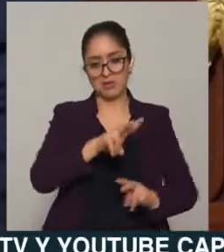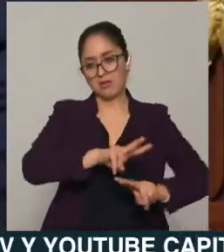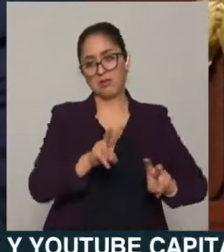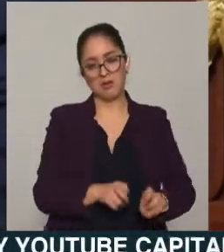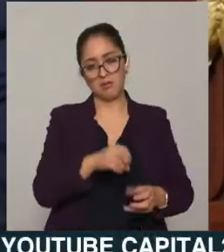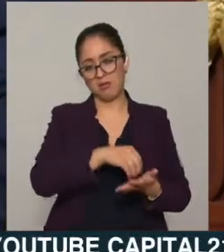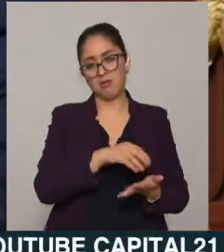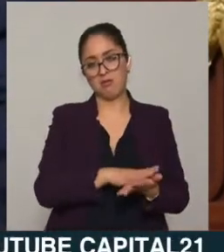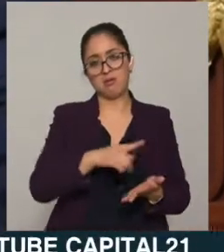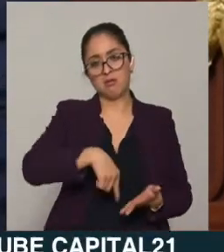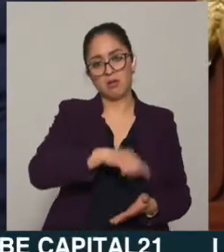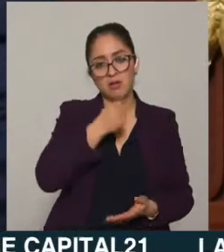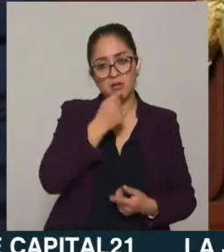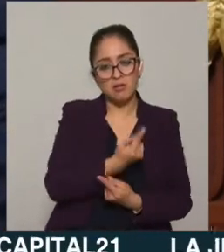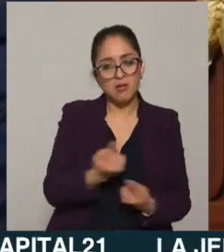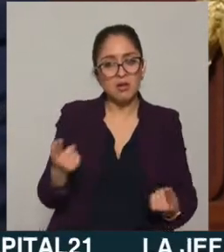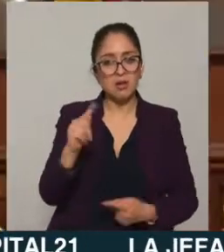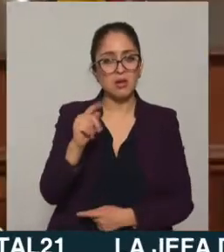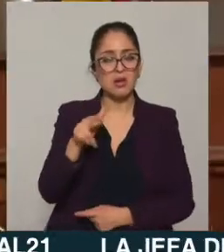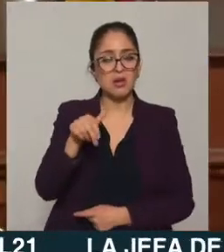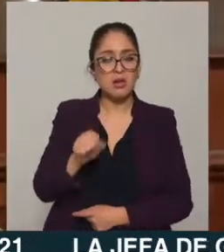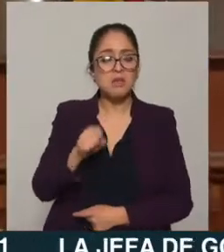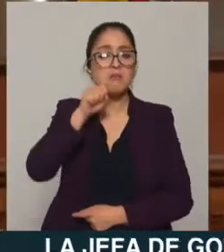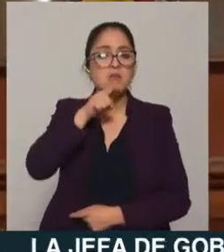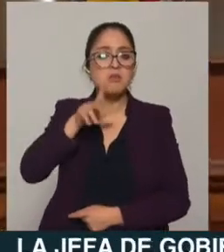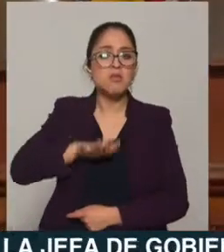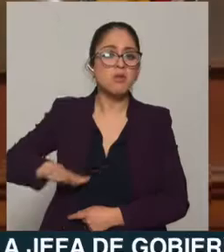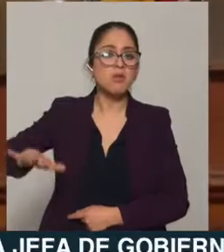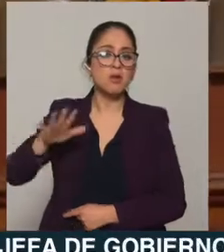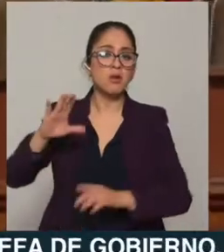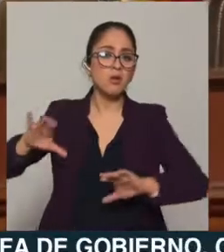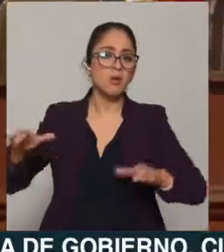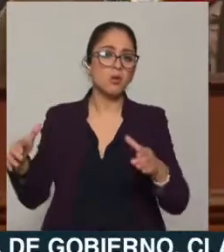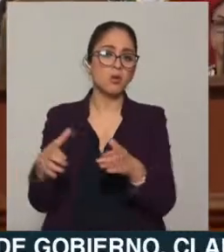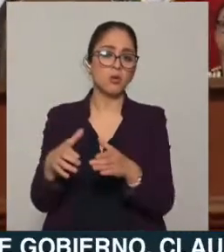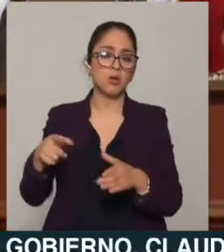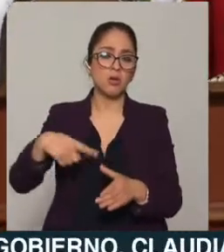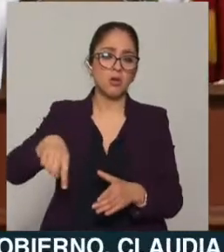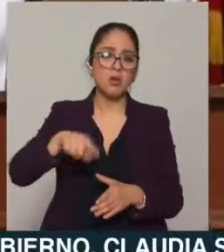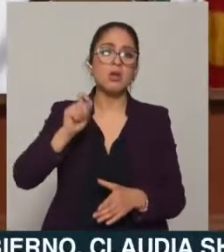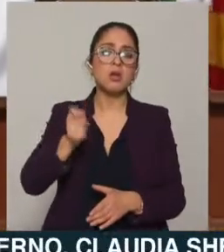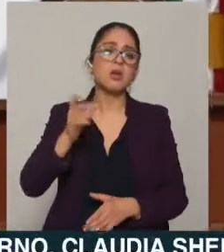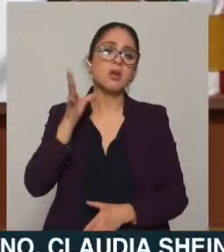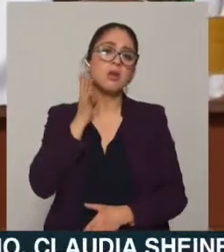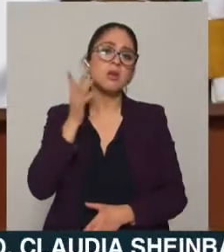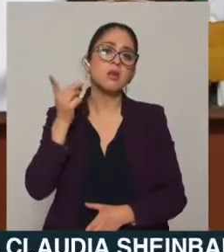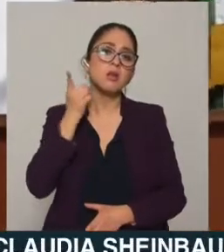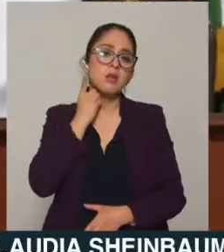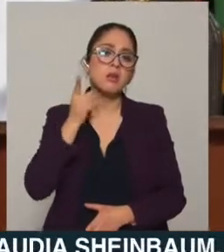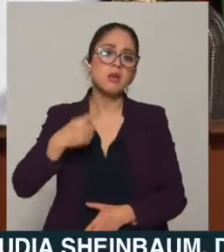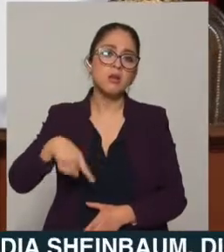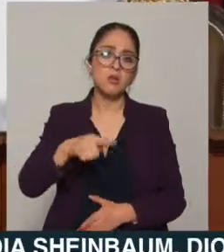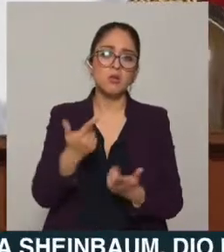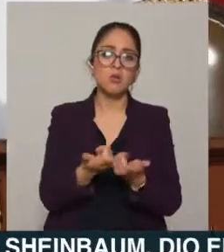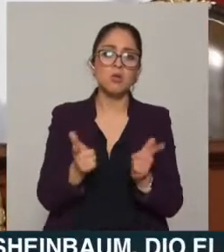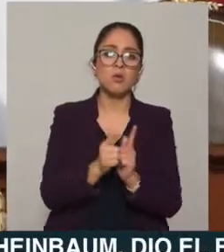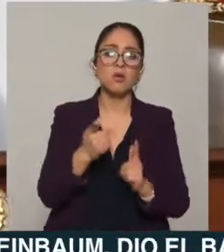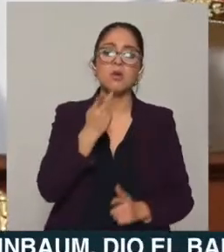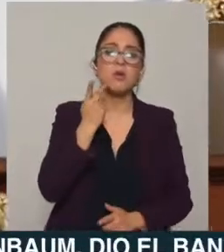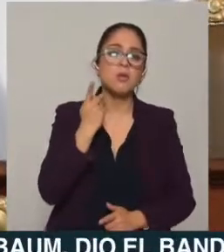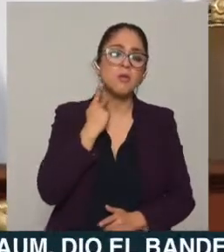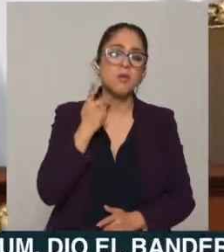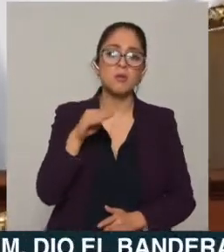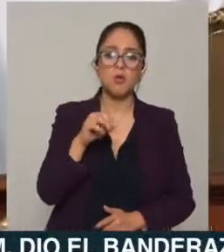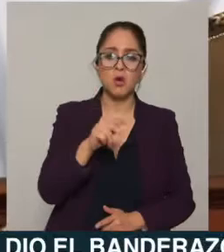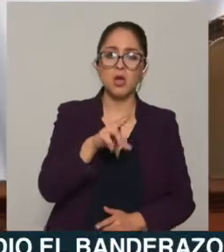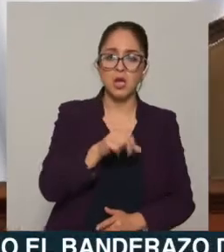el resultado de la discusión en comisiones fue que la totalidad de los diputados y diputadas de Morena votamos a favor,